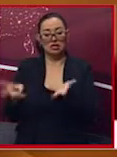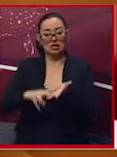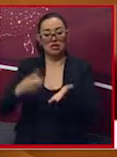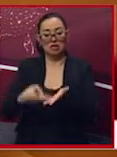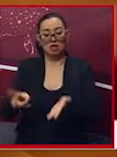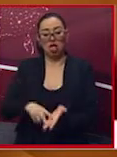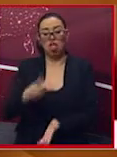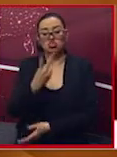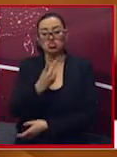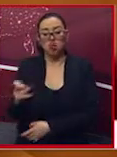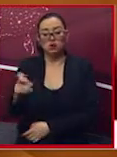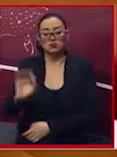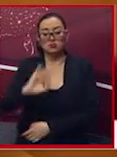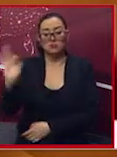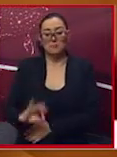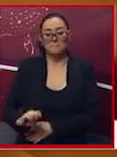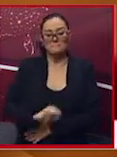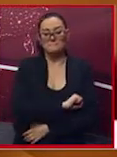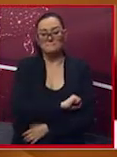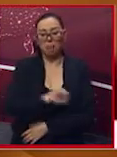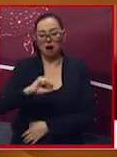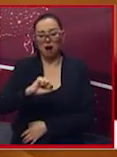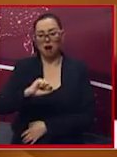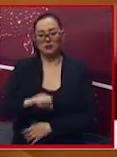el 200%.